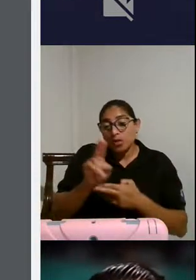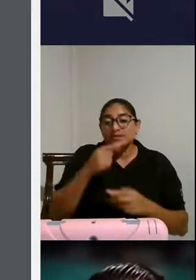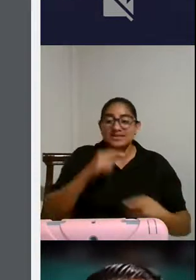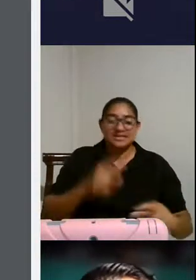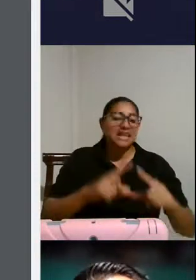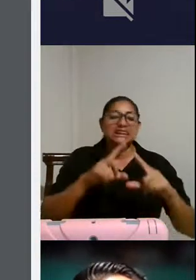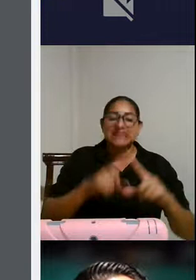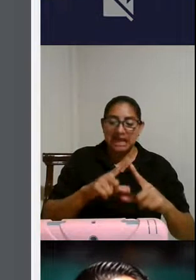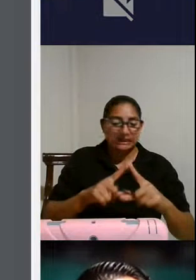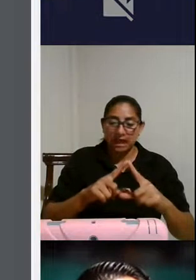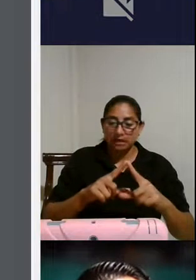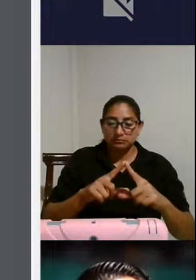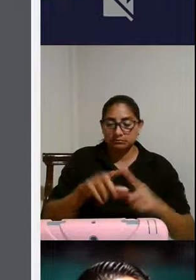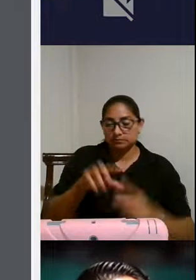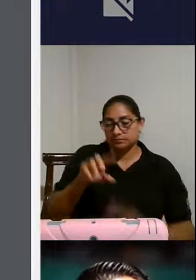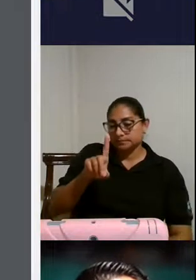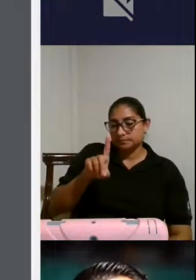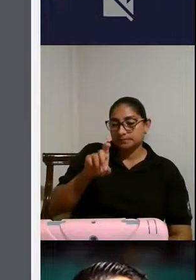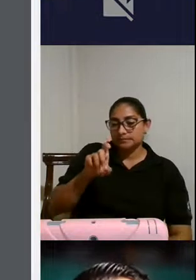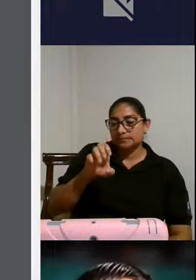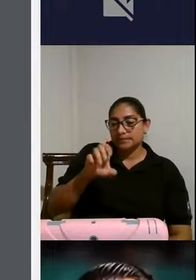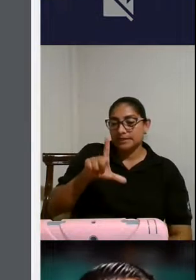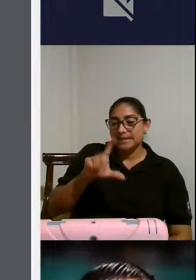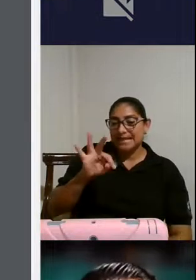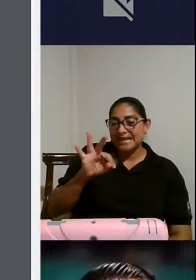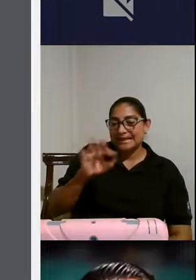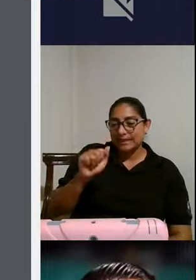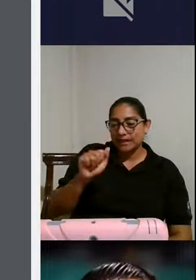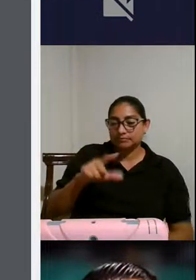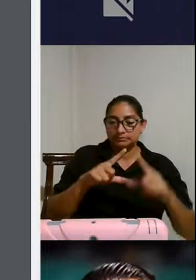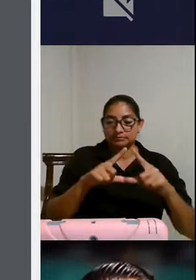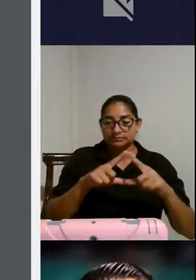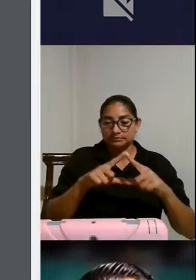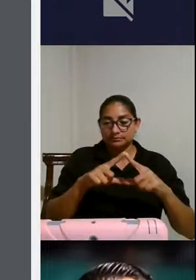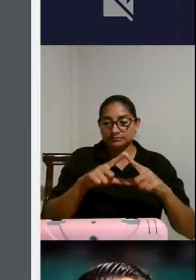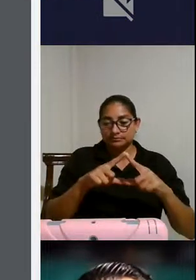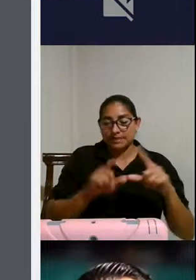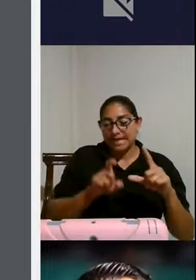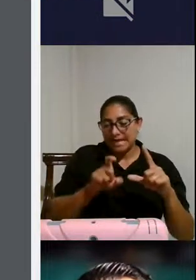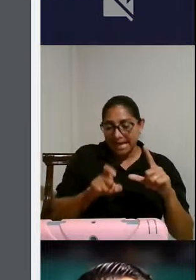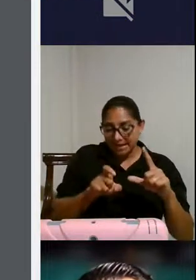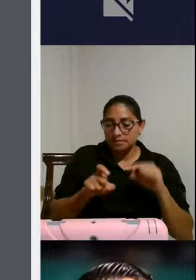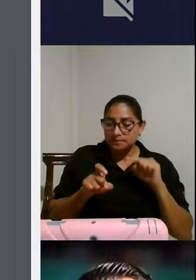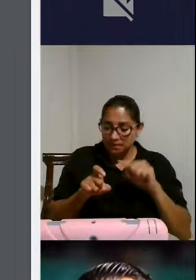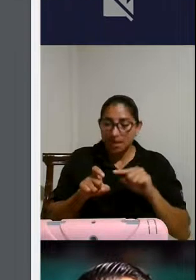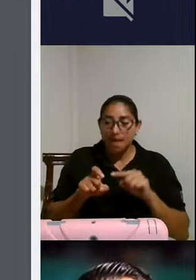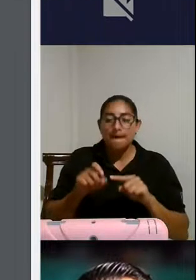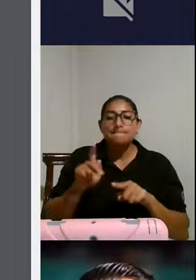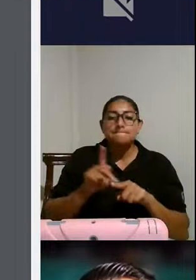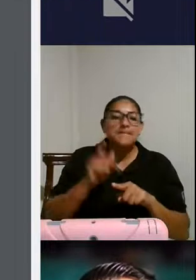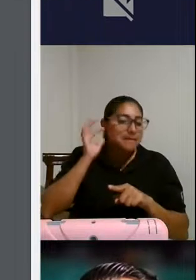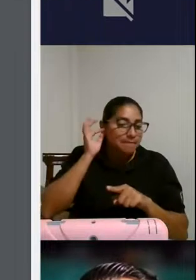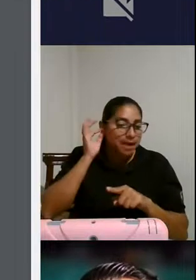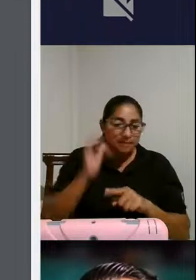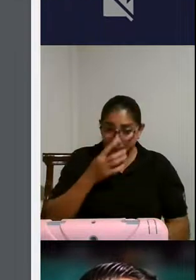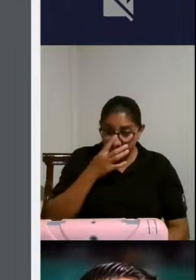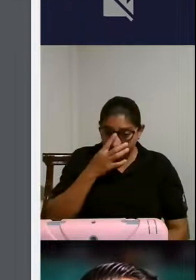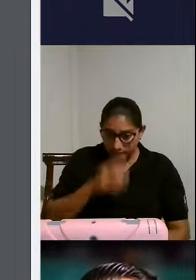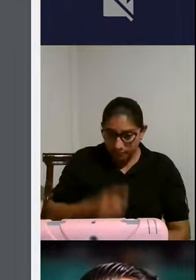completamente, pero sí puede dar la impresión de que es más complicado de lo que en realidad es, ¿verdad? Sí, adelante, ¿alguien iba